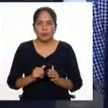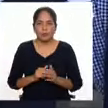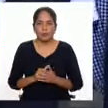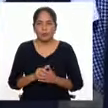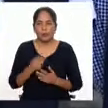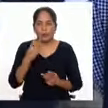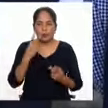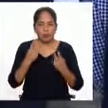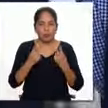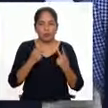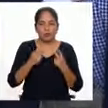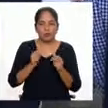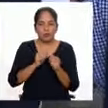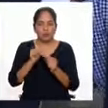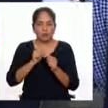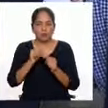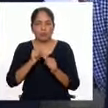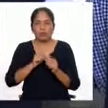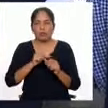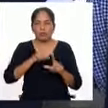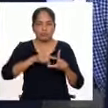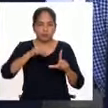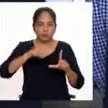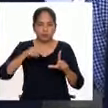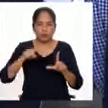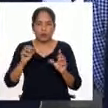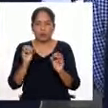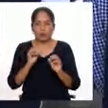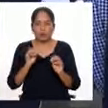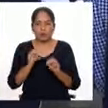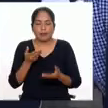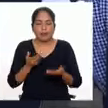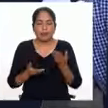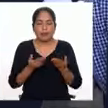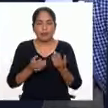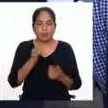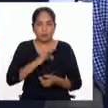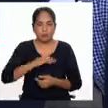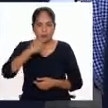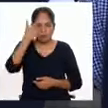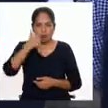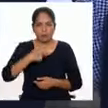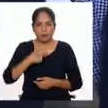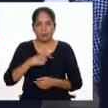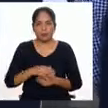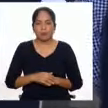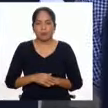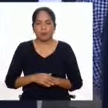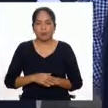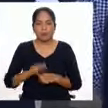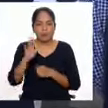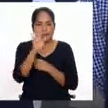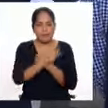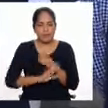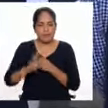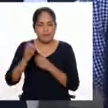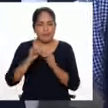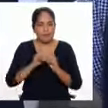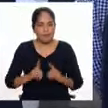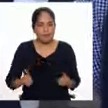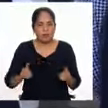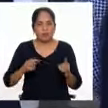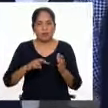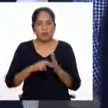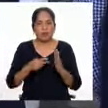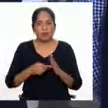las encuestas o solo cuando a uno le conviene. La defensa de la democracia es